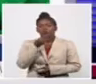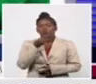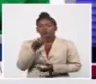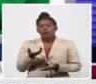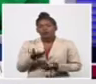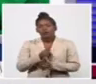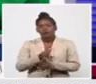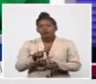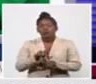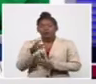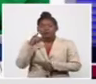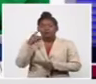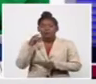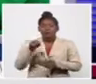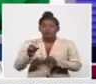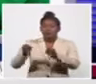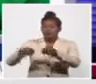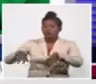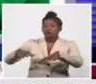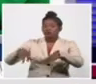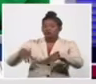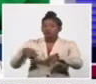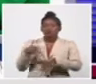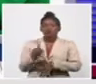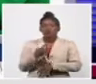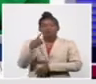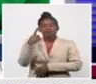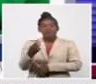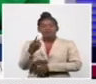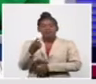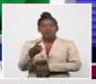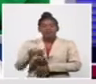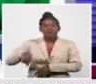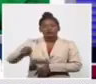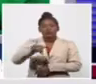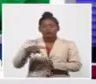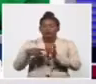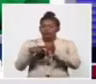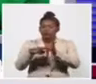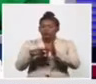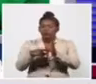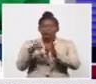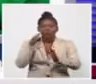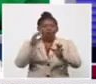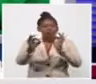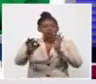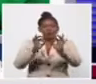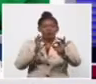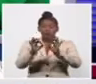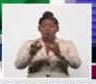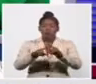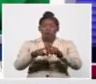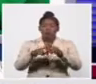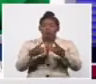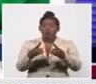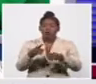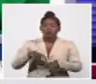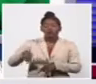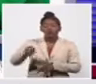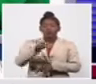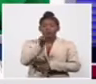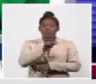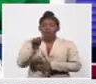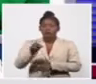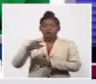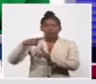esta situación es la necesidad de protección que tenemos a estas personas con una